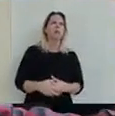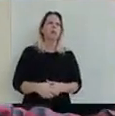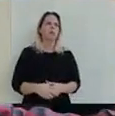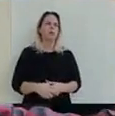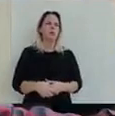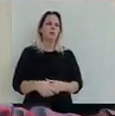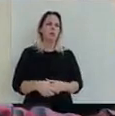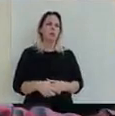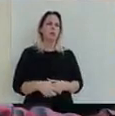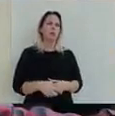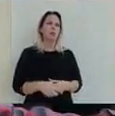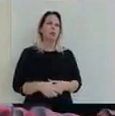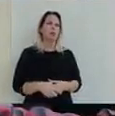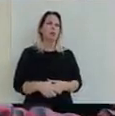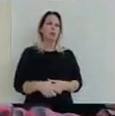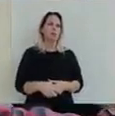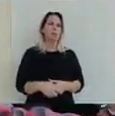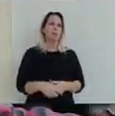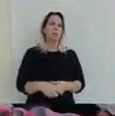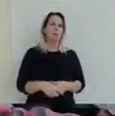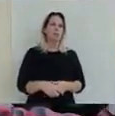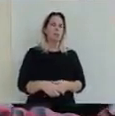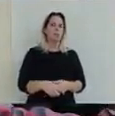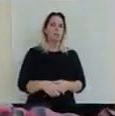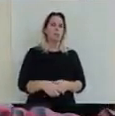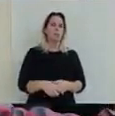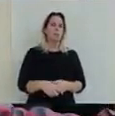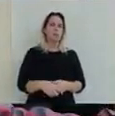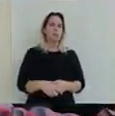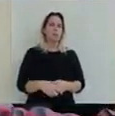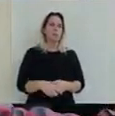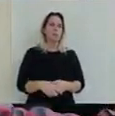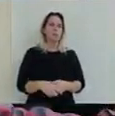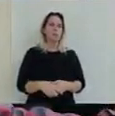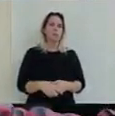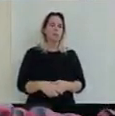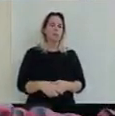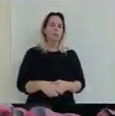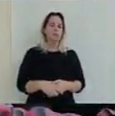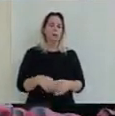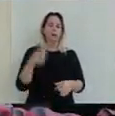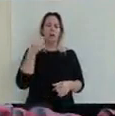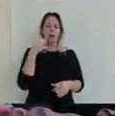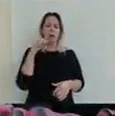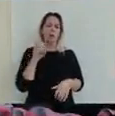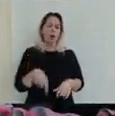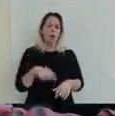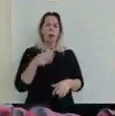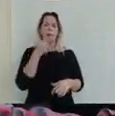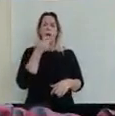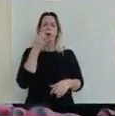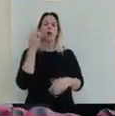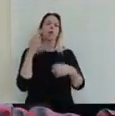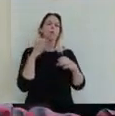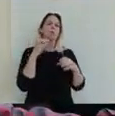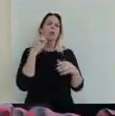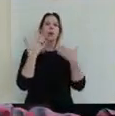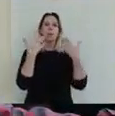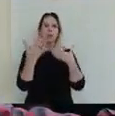un momento histórico en donde se decidió debatir todos los temas, conversar, charlar,